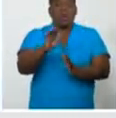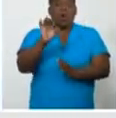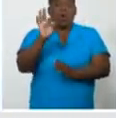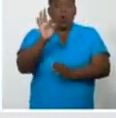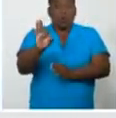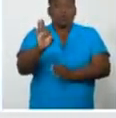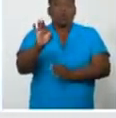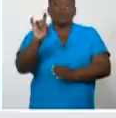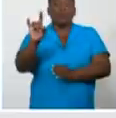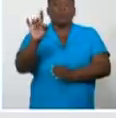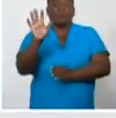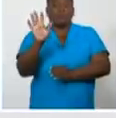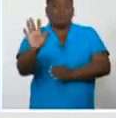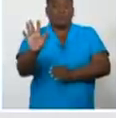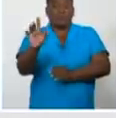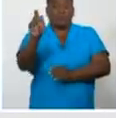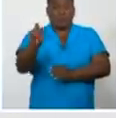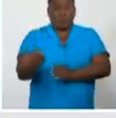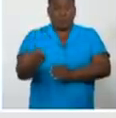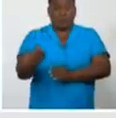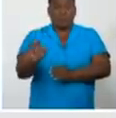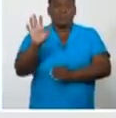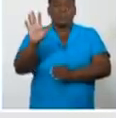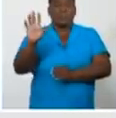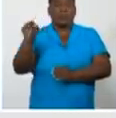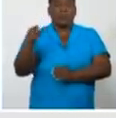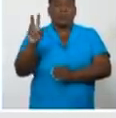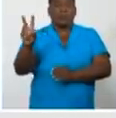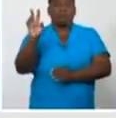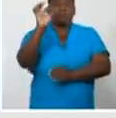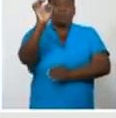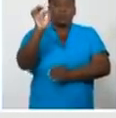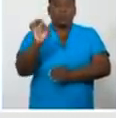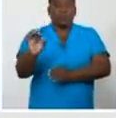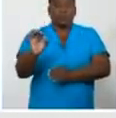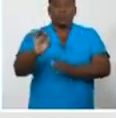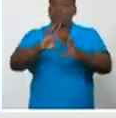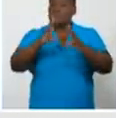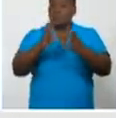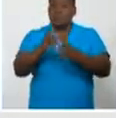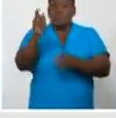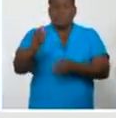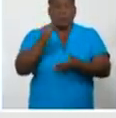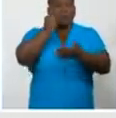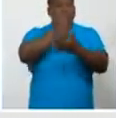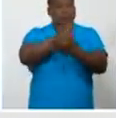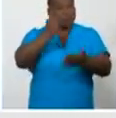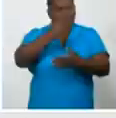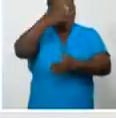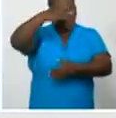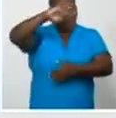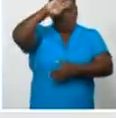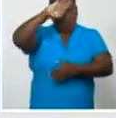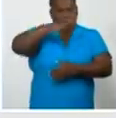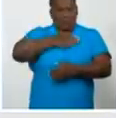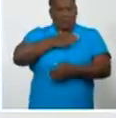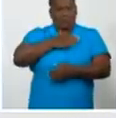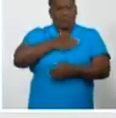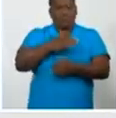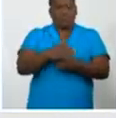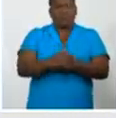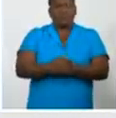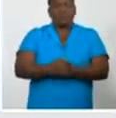4.895, el 5,2% de todos los diagnosticados en Cuba hasta este